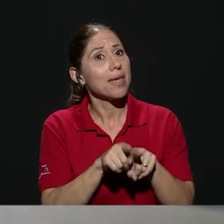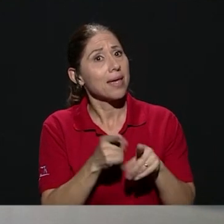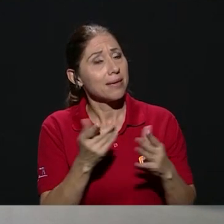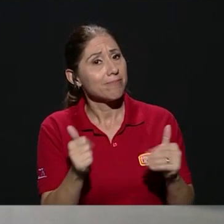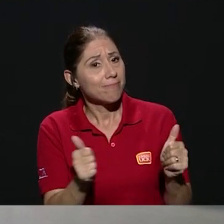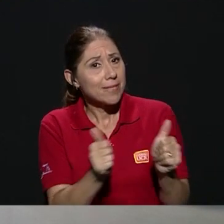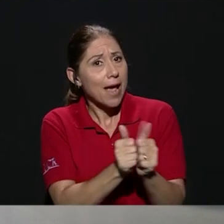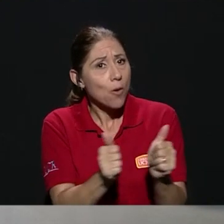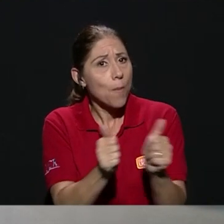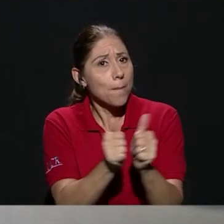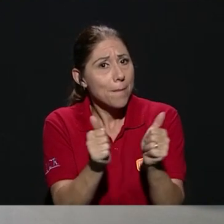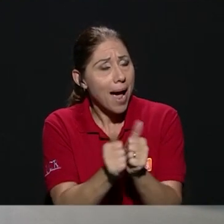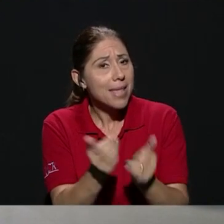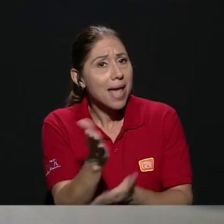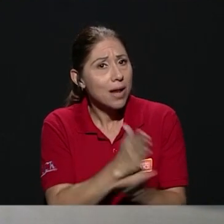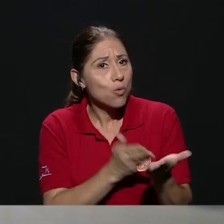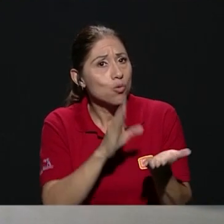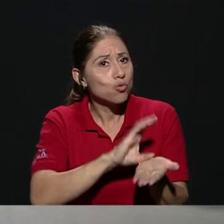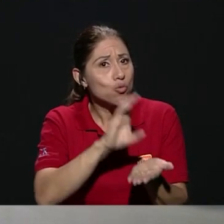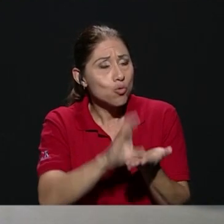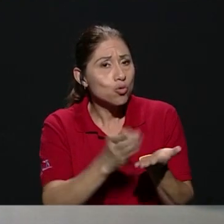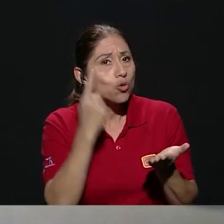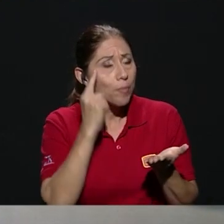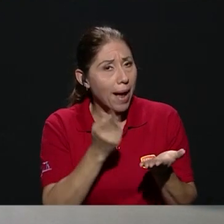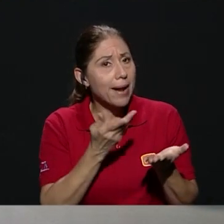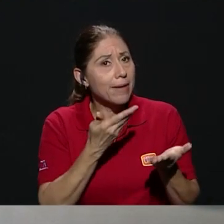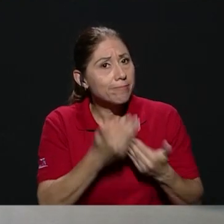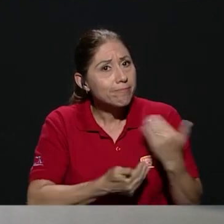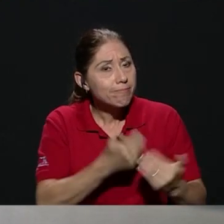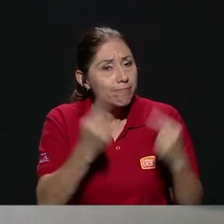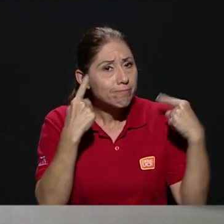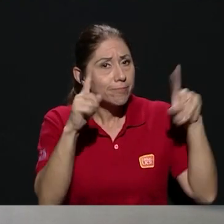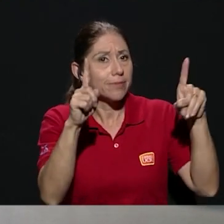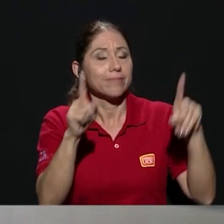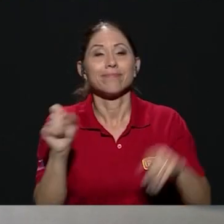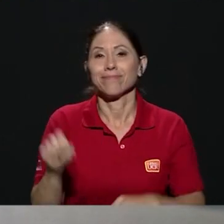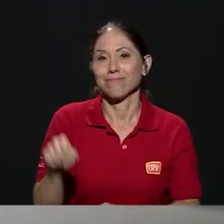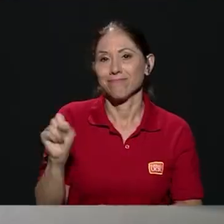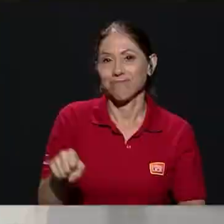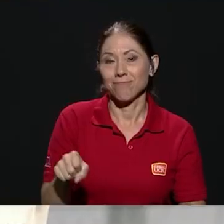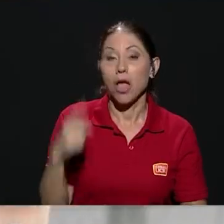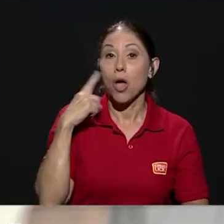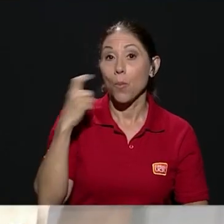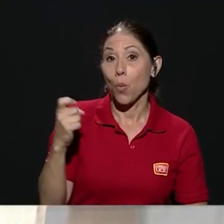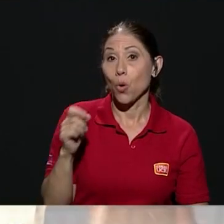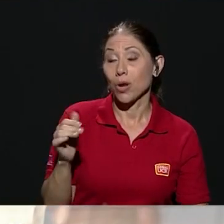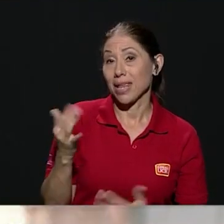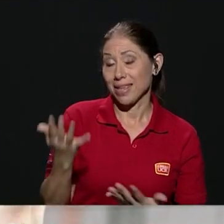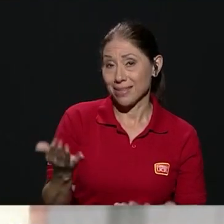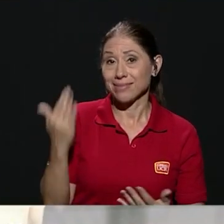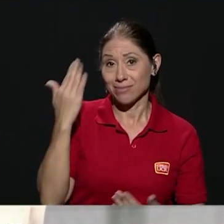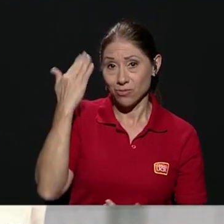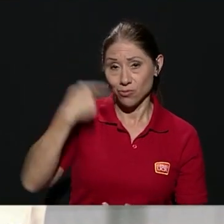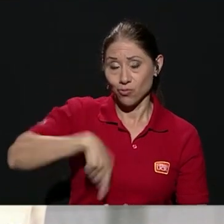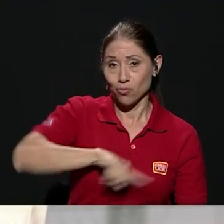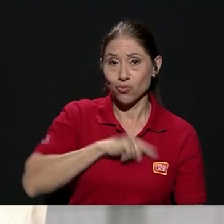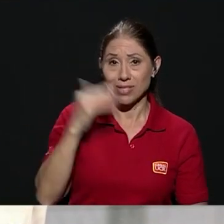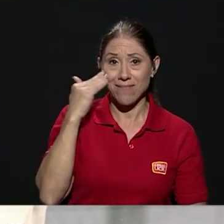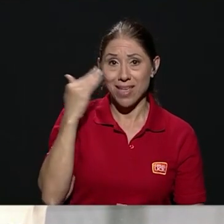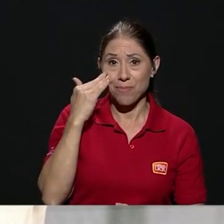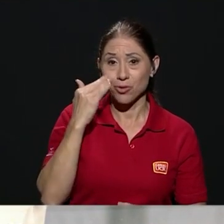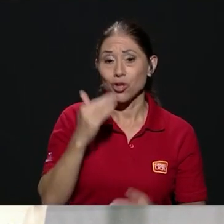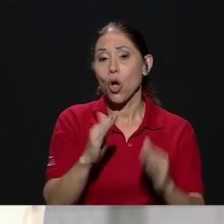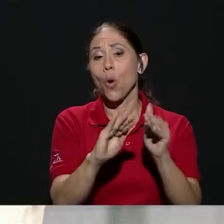ciertas materias, ¿verdad? Para éxito académico, nivelar. Y aquí ya ahora el estudiante, porque sabemos, como decía Alejandra, que en